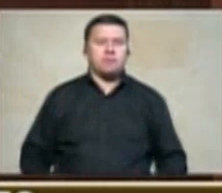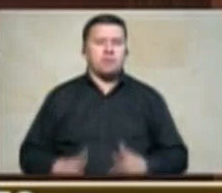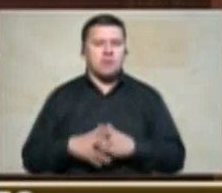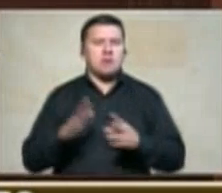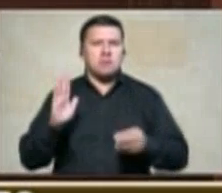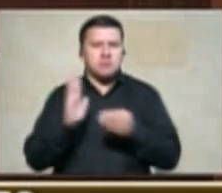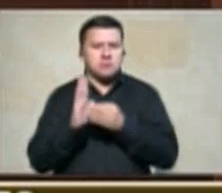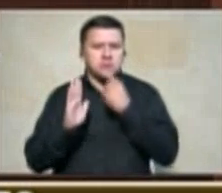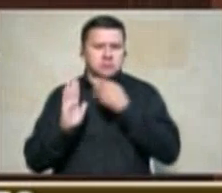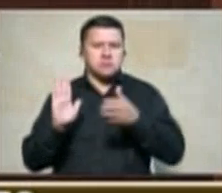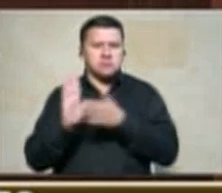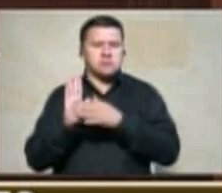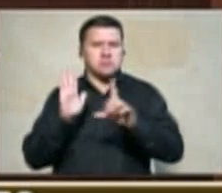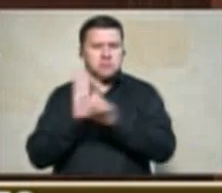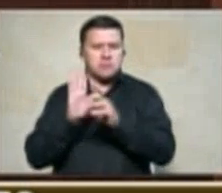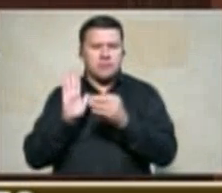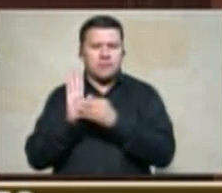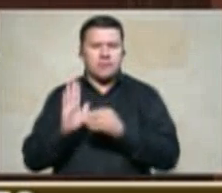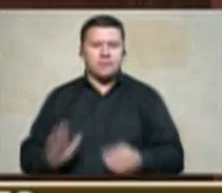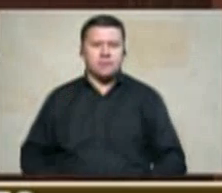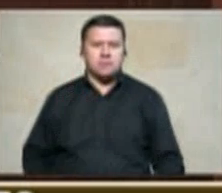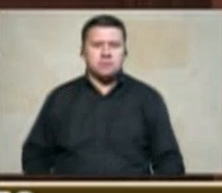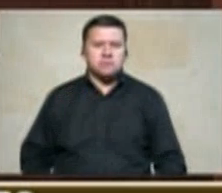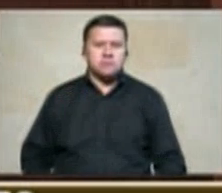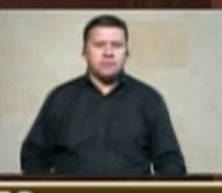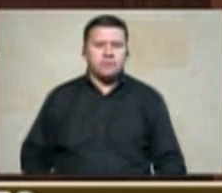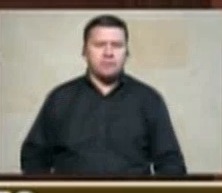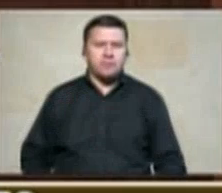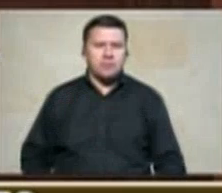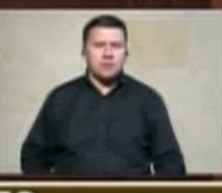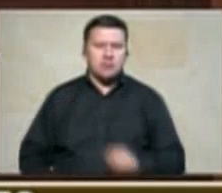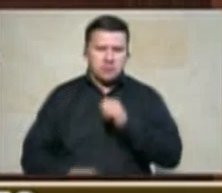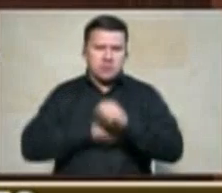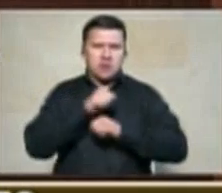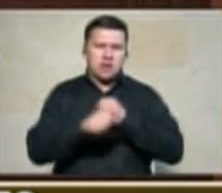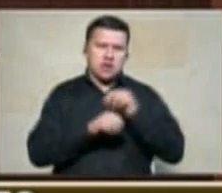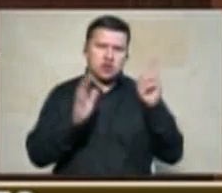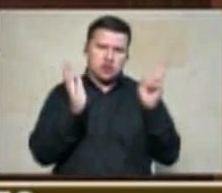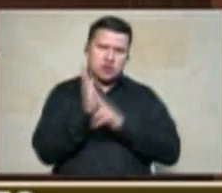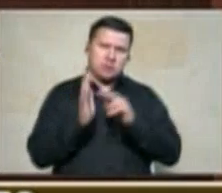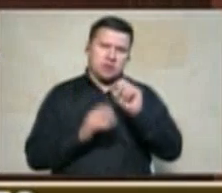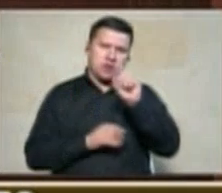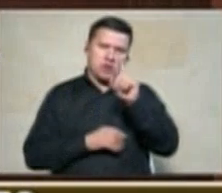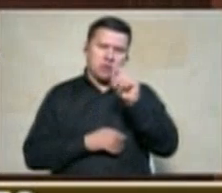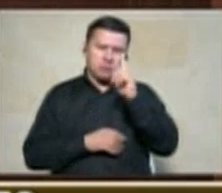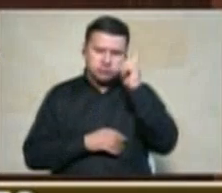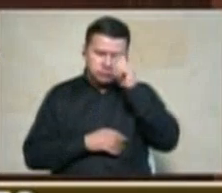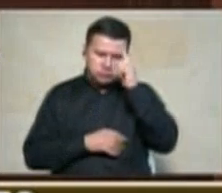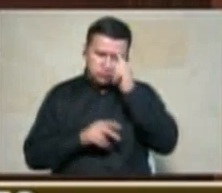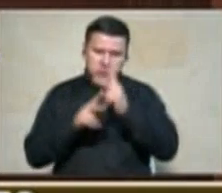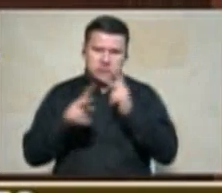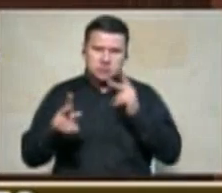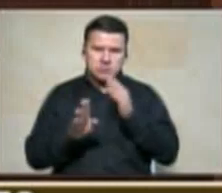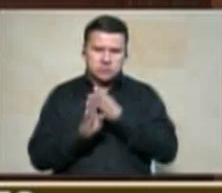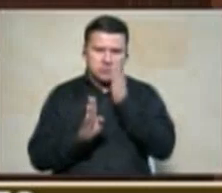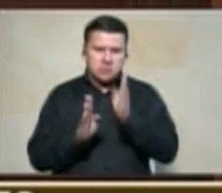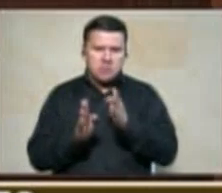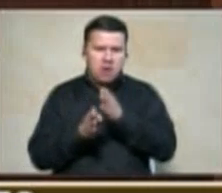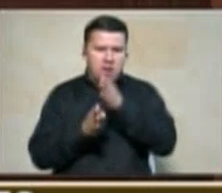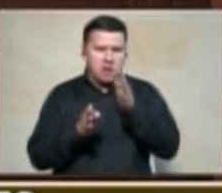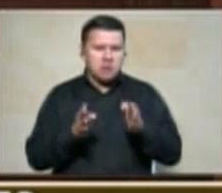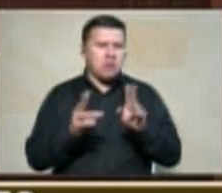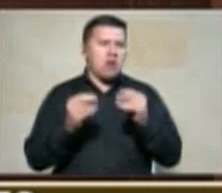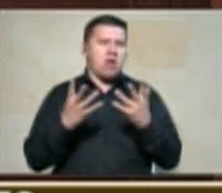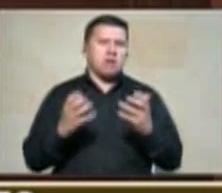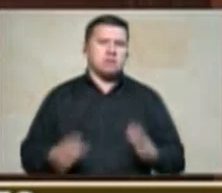Instrumento por demás que el legislador a bien tuvo en su sabiduría en el año 2011, considerar con una fecha límite de corte, y